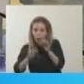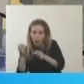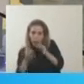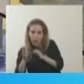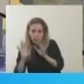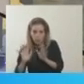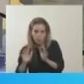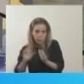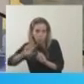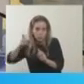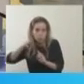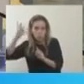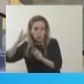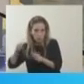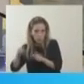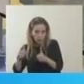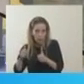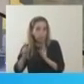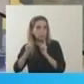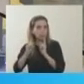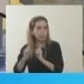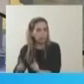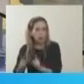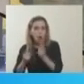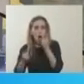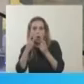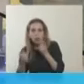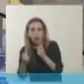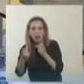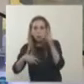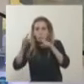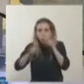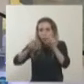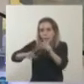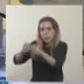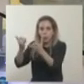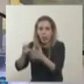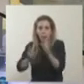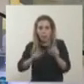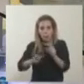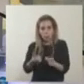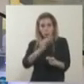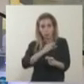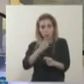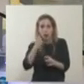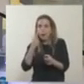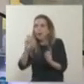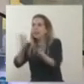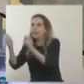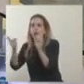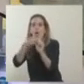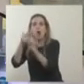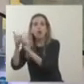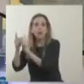muy rápidamente seguimos con el seguimiento de los contactos estrechos multiplicamos por cinco las llamadas